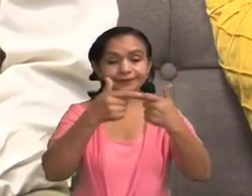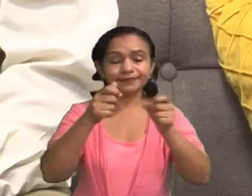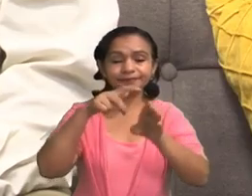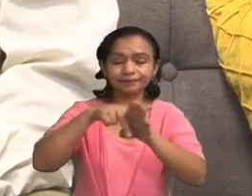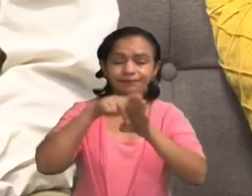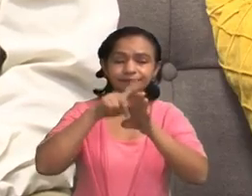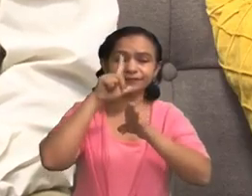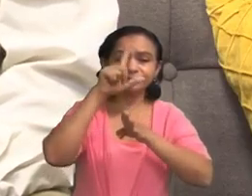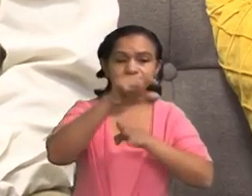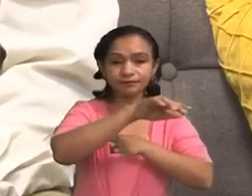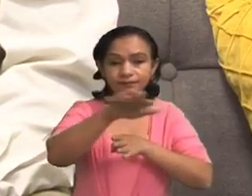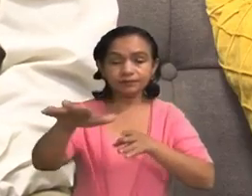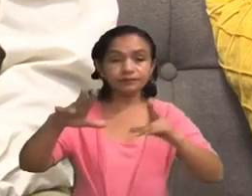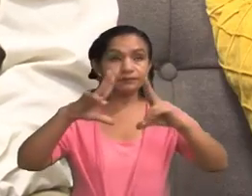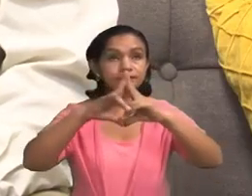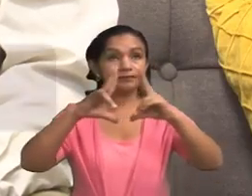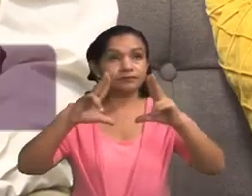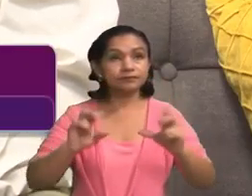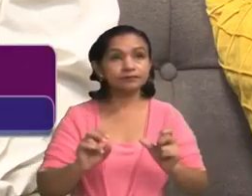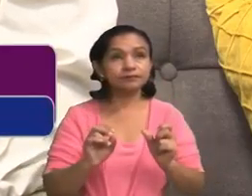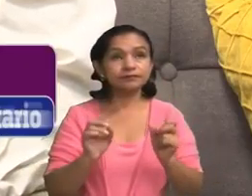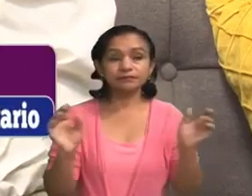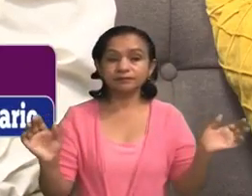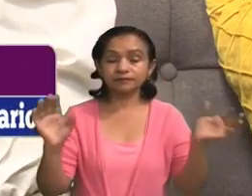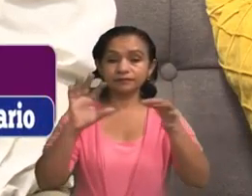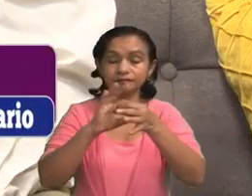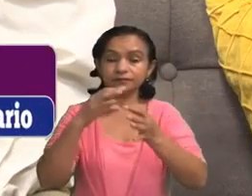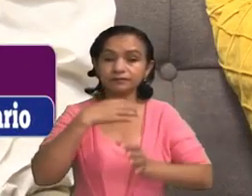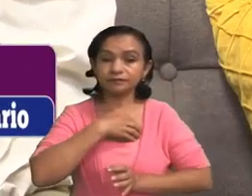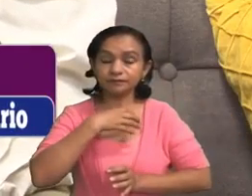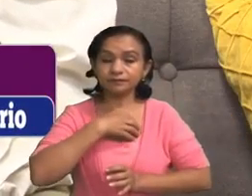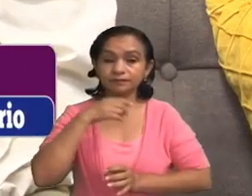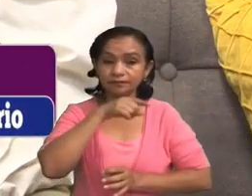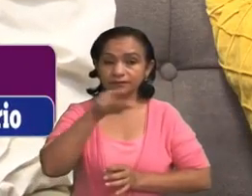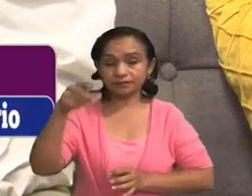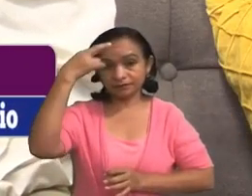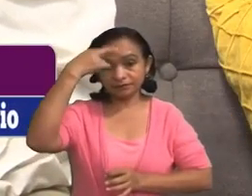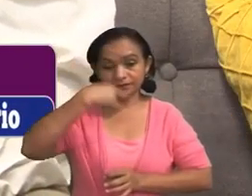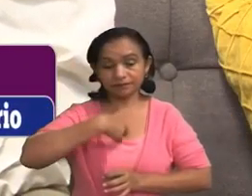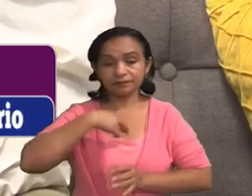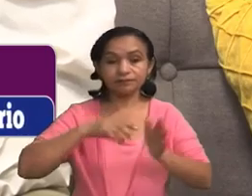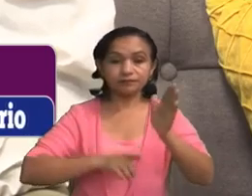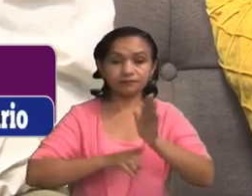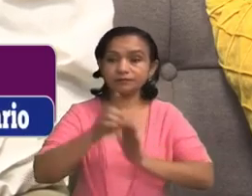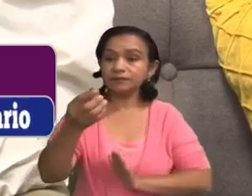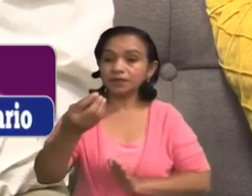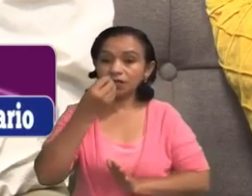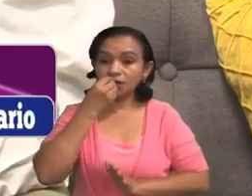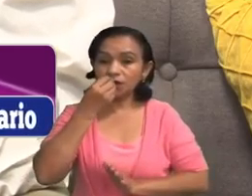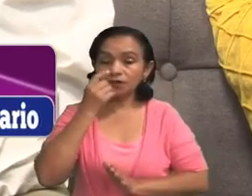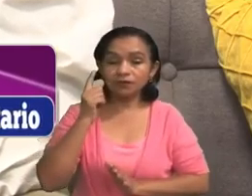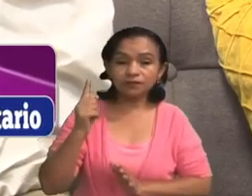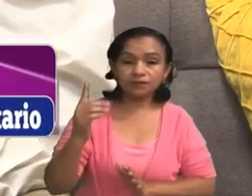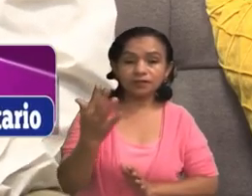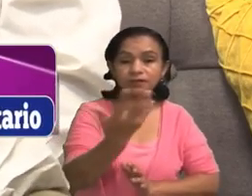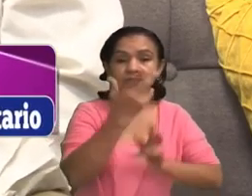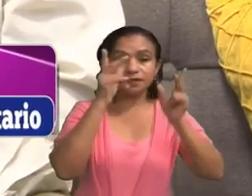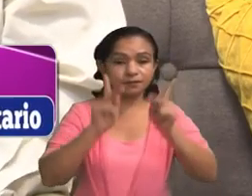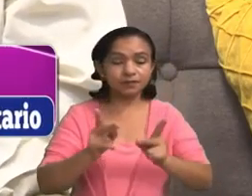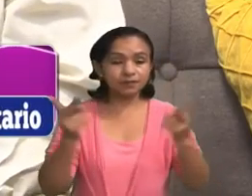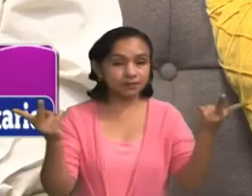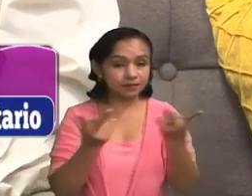este país y que en ellos descansa el desarrollo y la alimentación también de nuestro país.